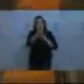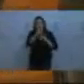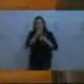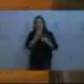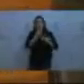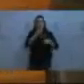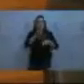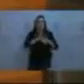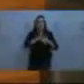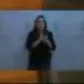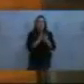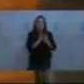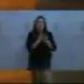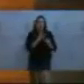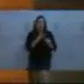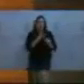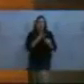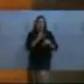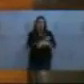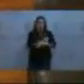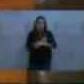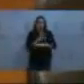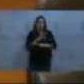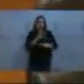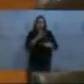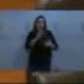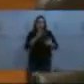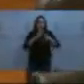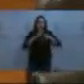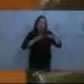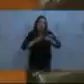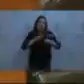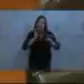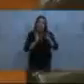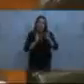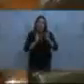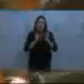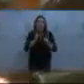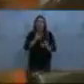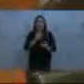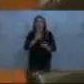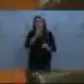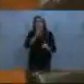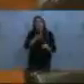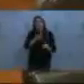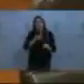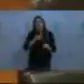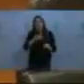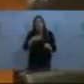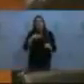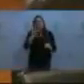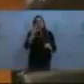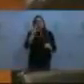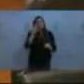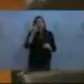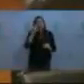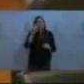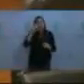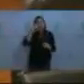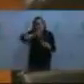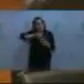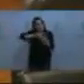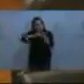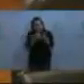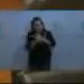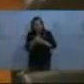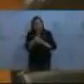nuclear, ecodoppler, hemodinámica cardíaca o terapéuticas, como determinados trasplantes de córnea, cirugía bariátrica,